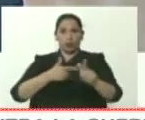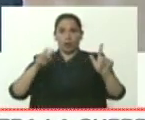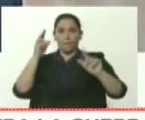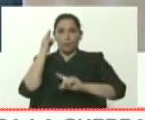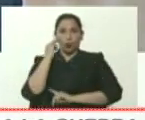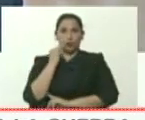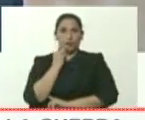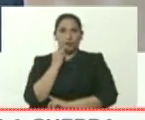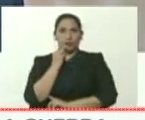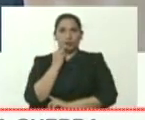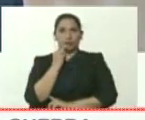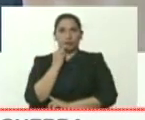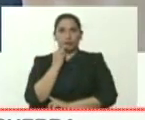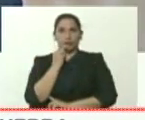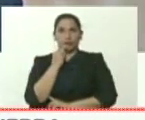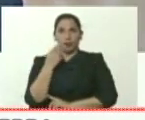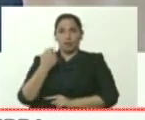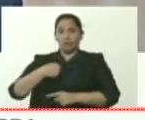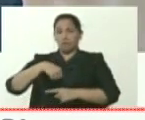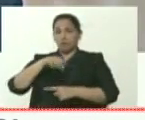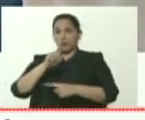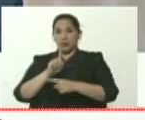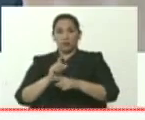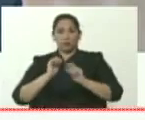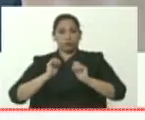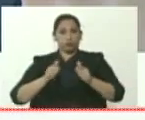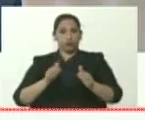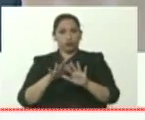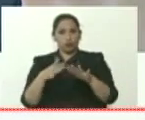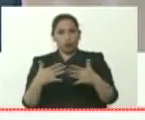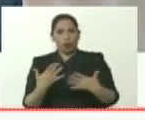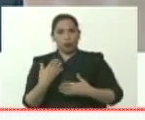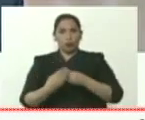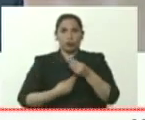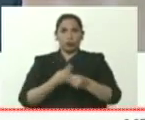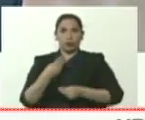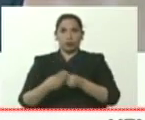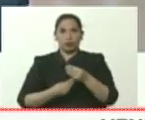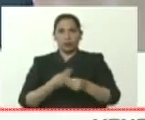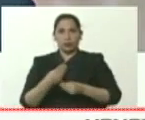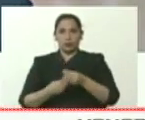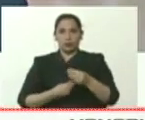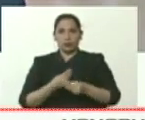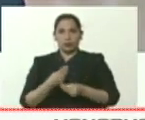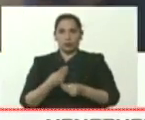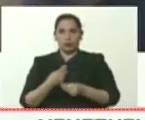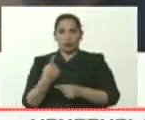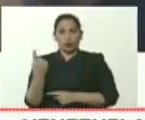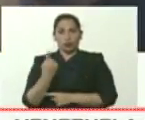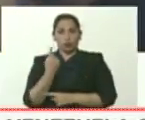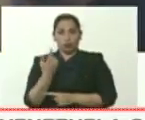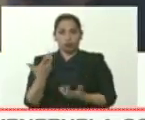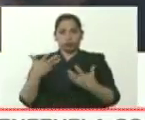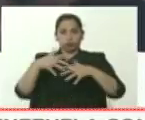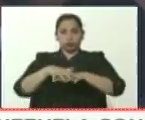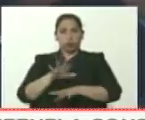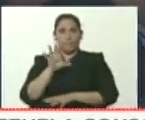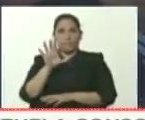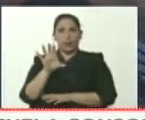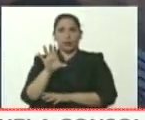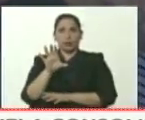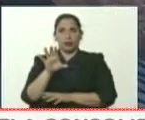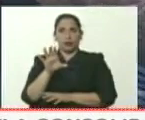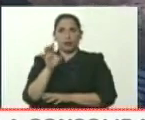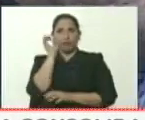Bolívar, pero desde un principio, cuando nos hicimos una sola patria, surgieron grandes